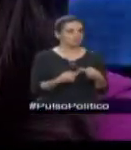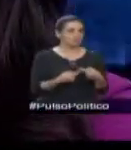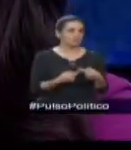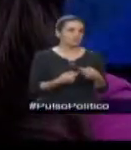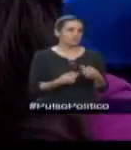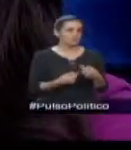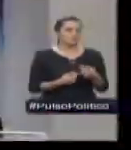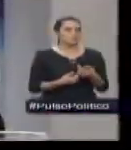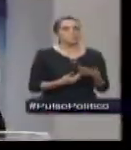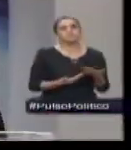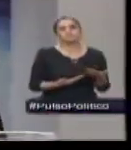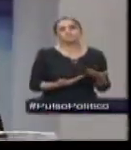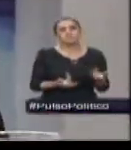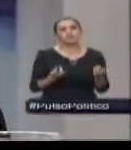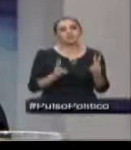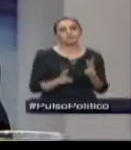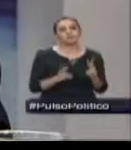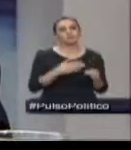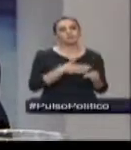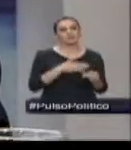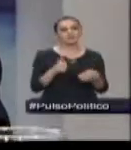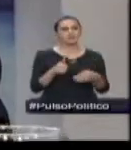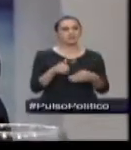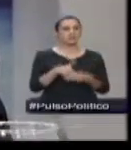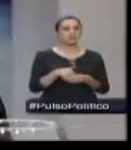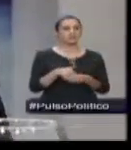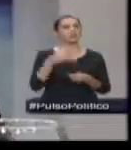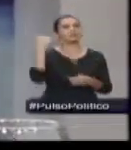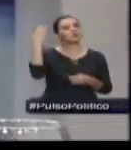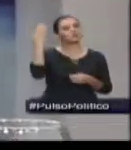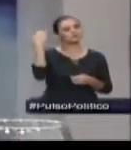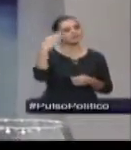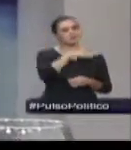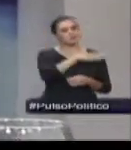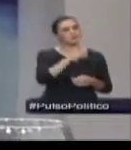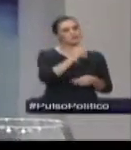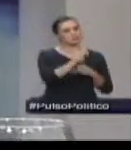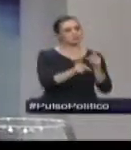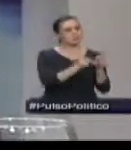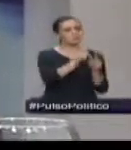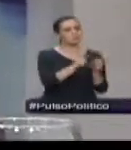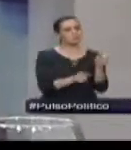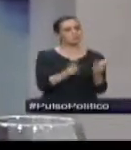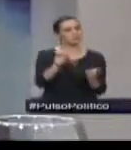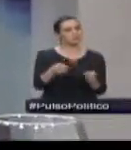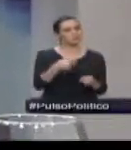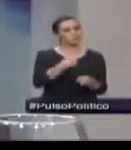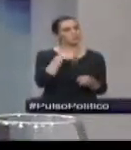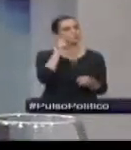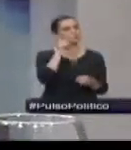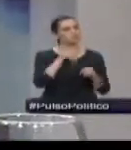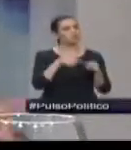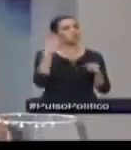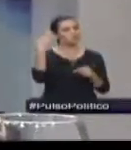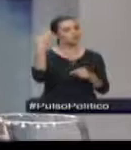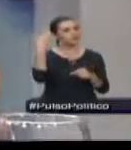los asambleístas también está en el campo de alcaldes y de prefectos yo he escuchado a algunos alcaldes protestar